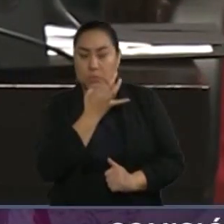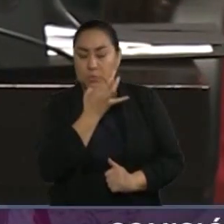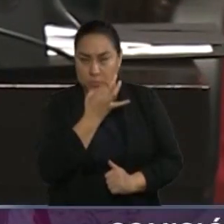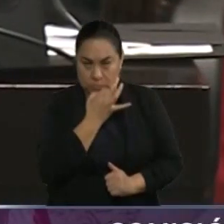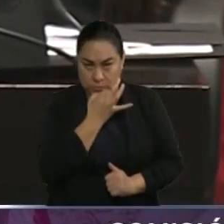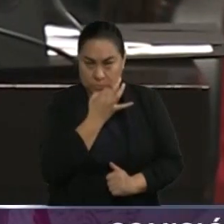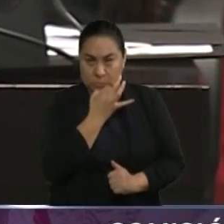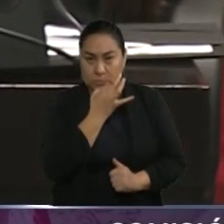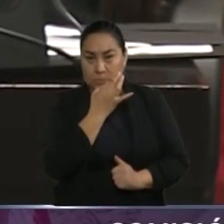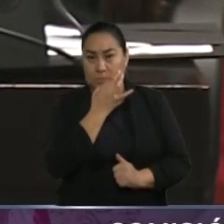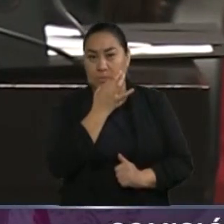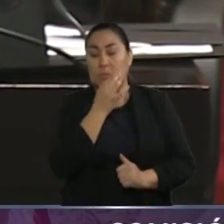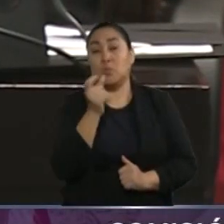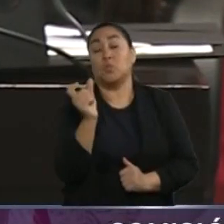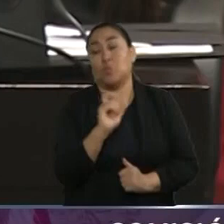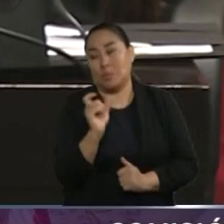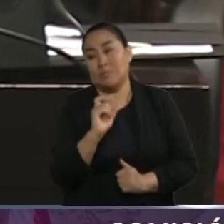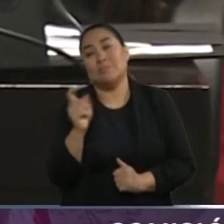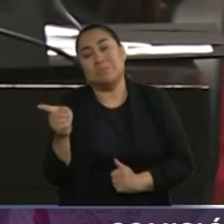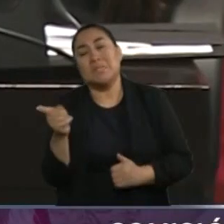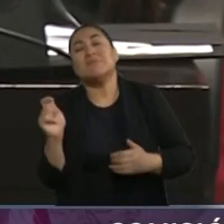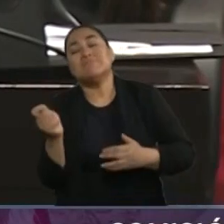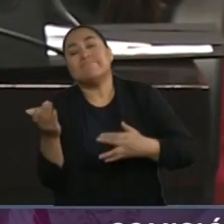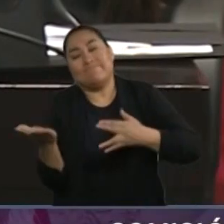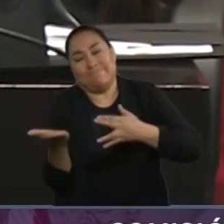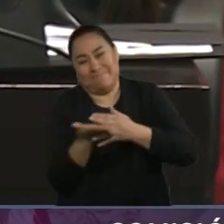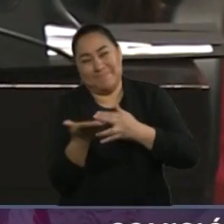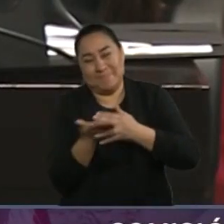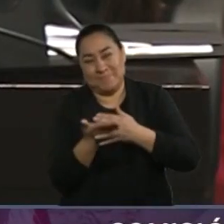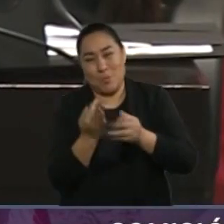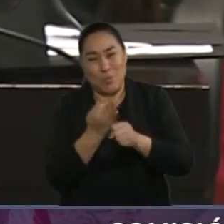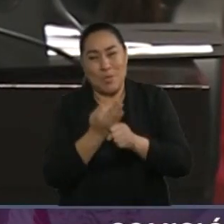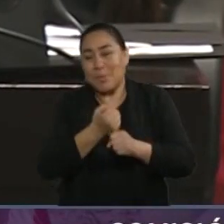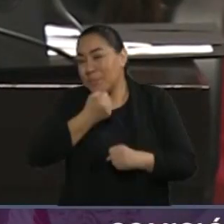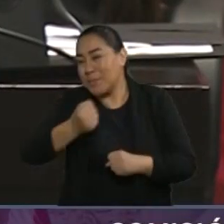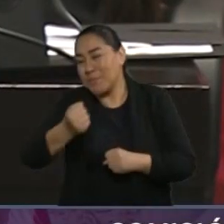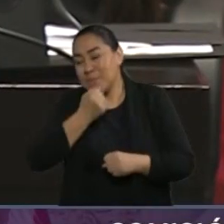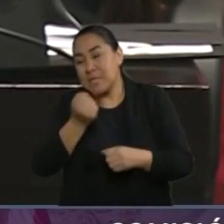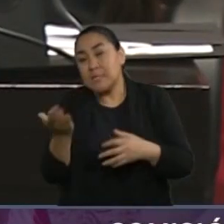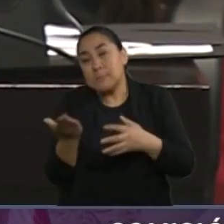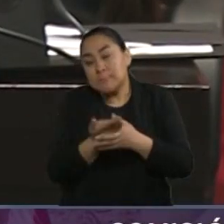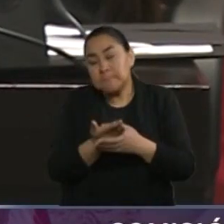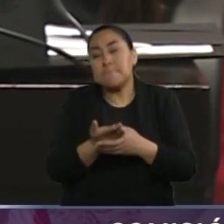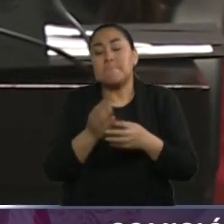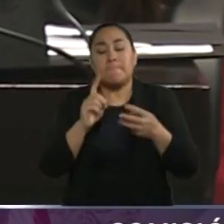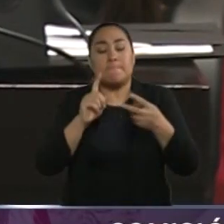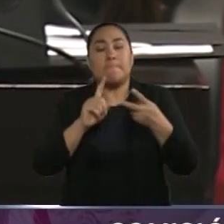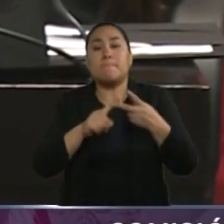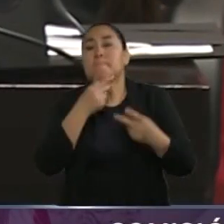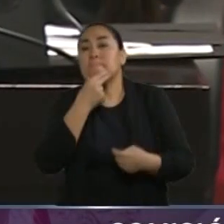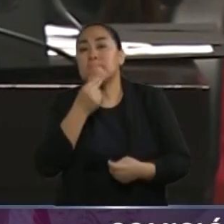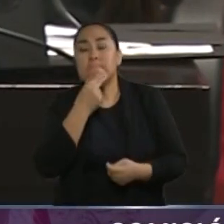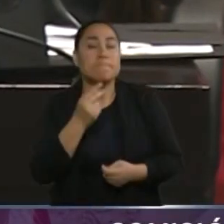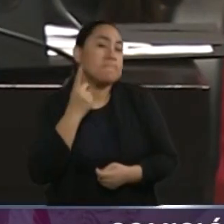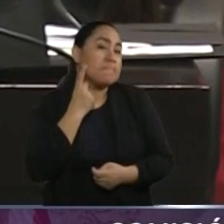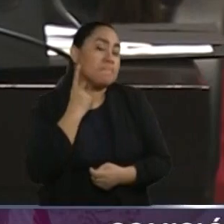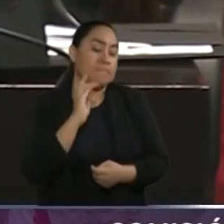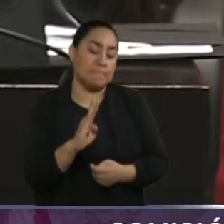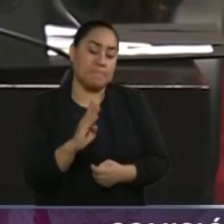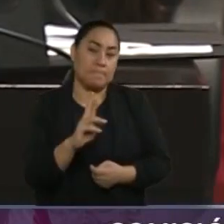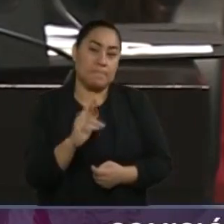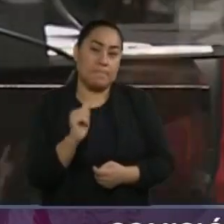vez que va a dividir la participación este grupo parlamentario con el diputado Braulio López Ochoa